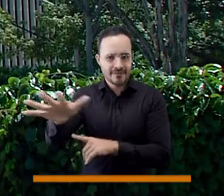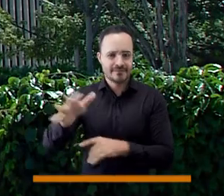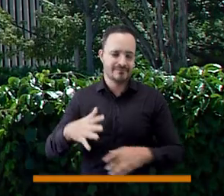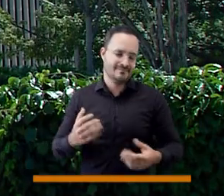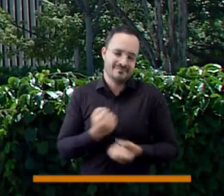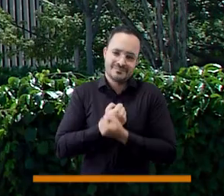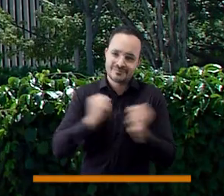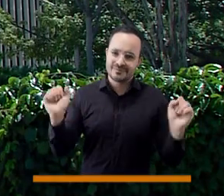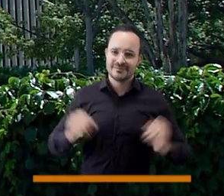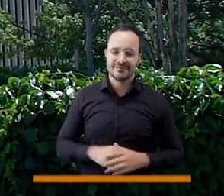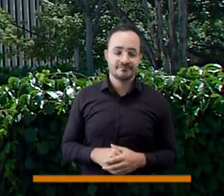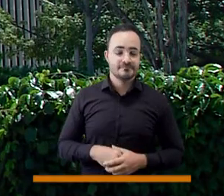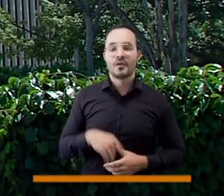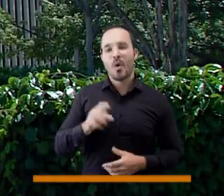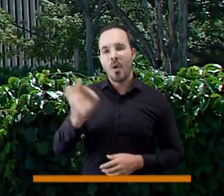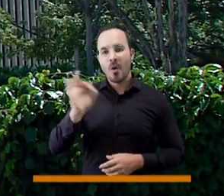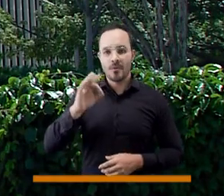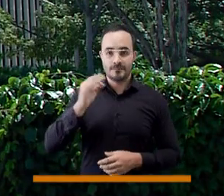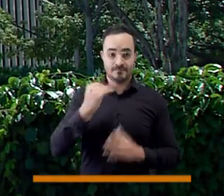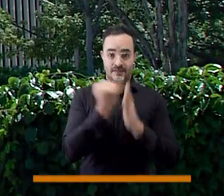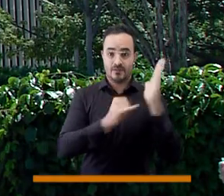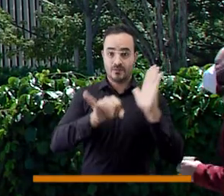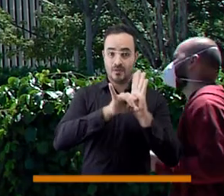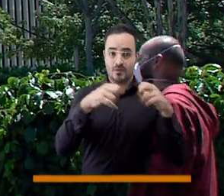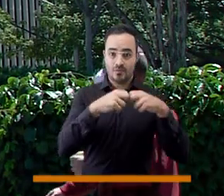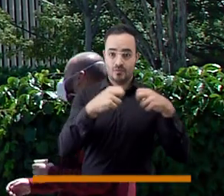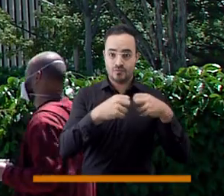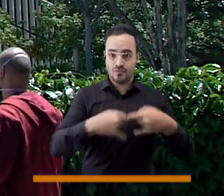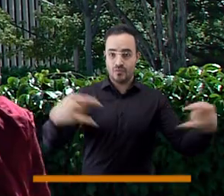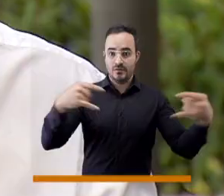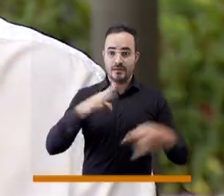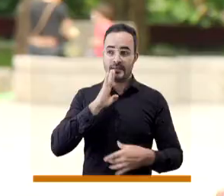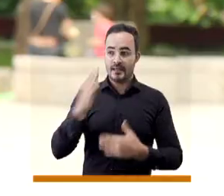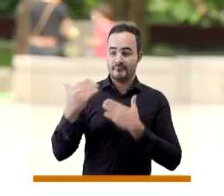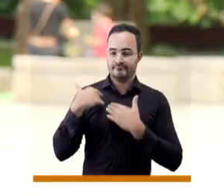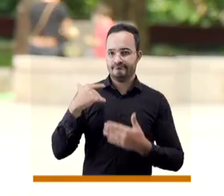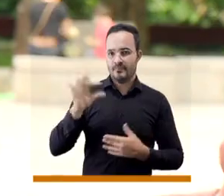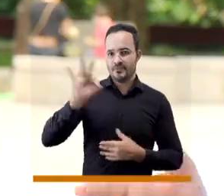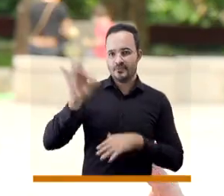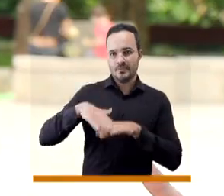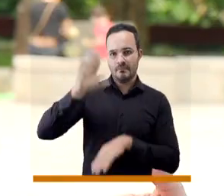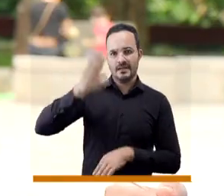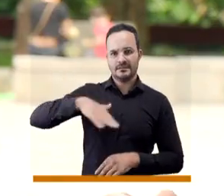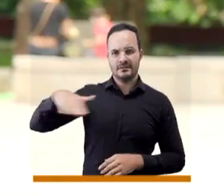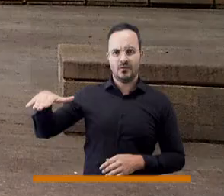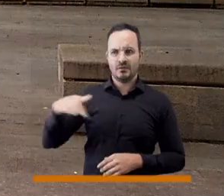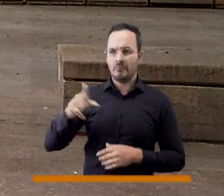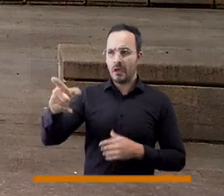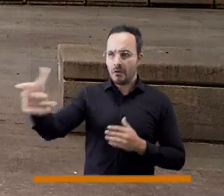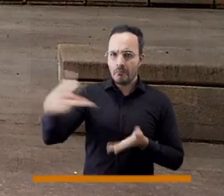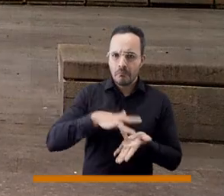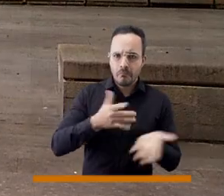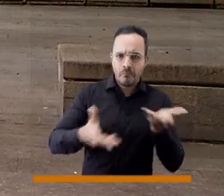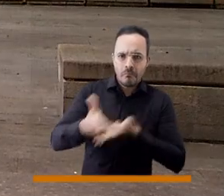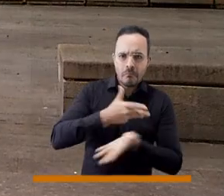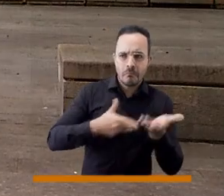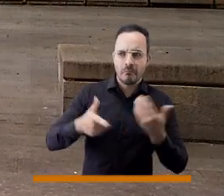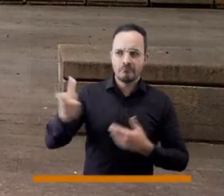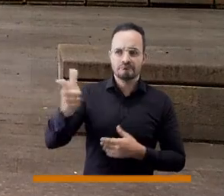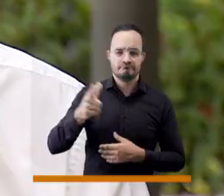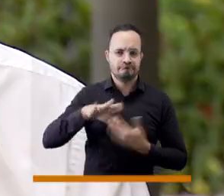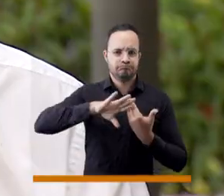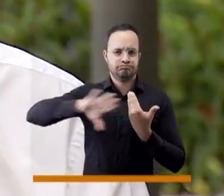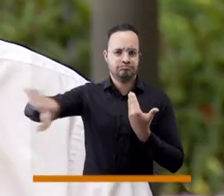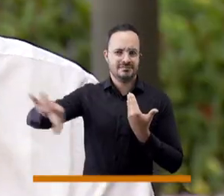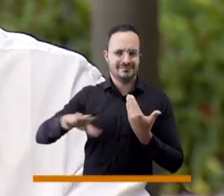puede ser posible que Antioquia, que es el dueño mayoritario de Hidroituango, esté completamente excluido de todo lo que tiene que ver con el